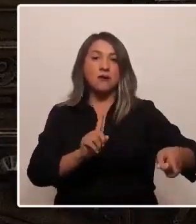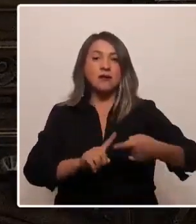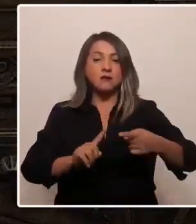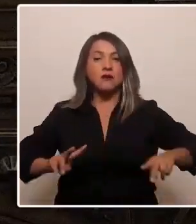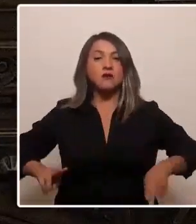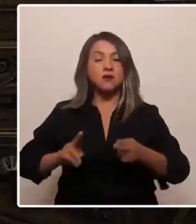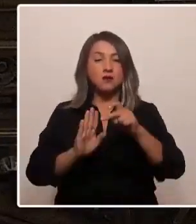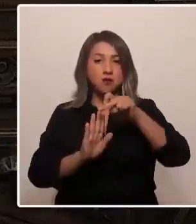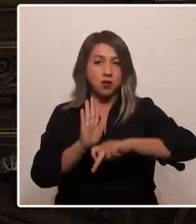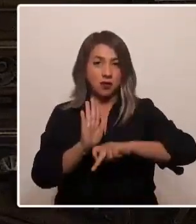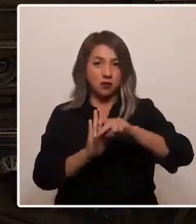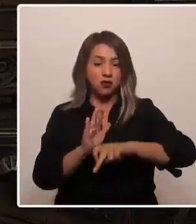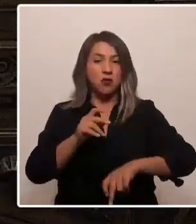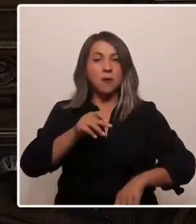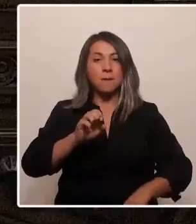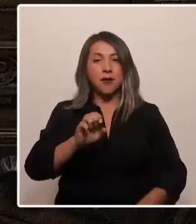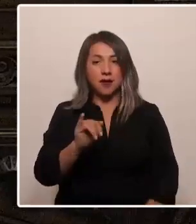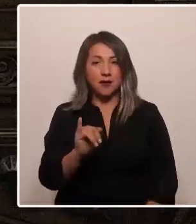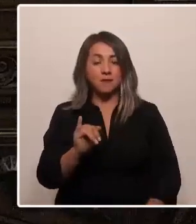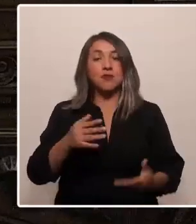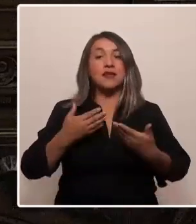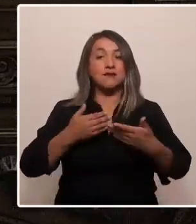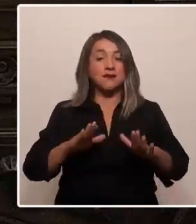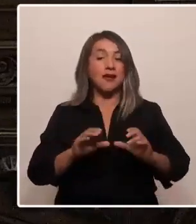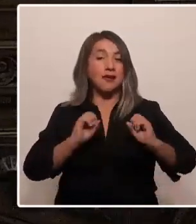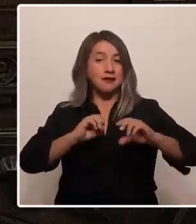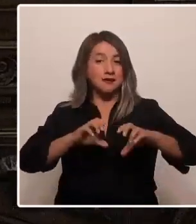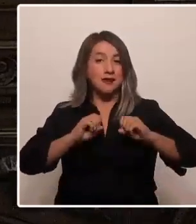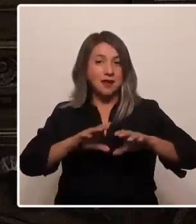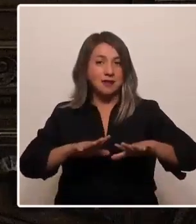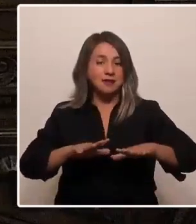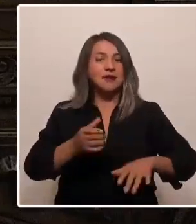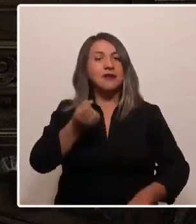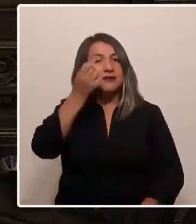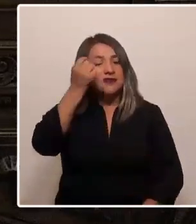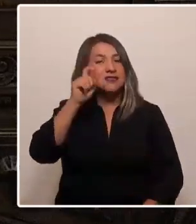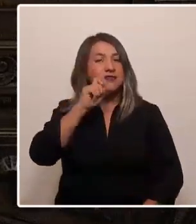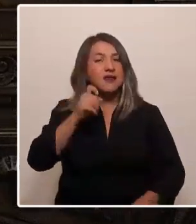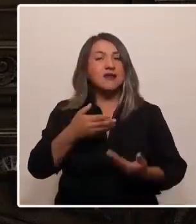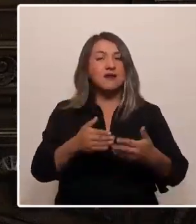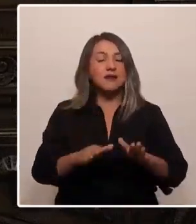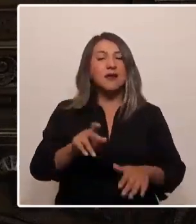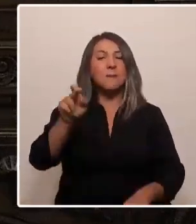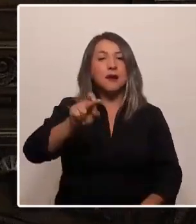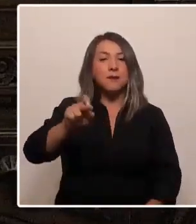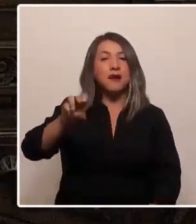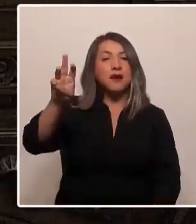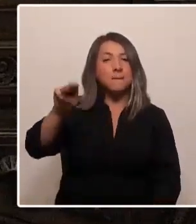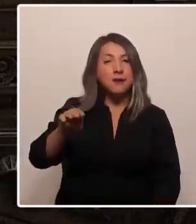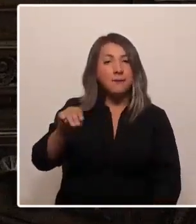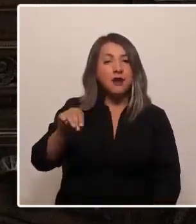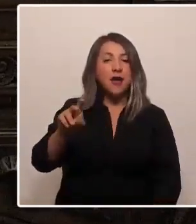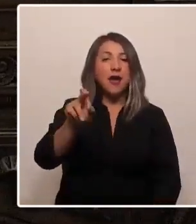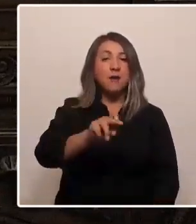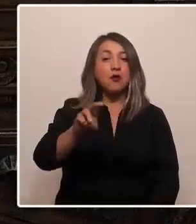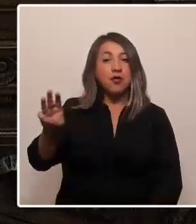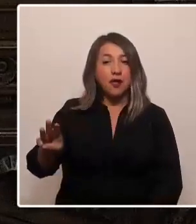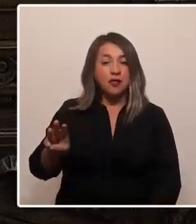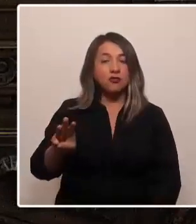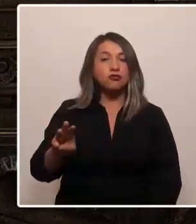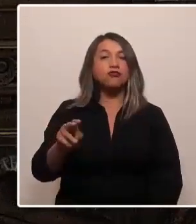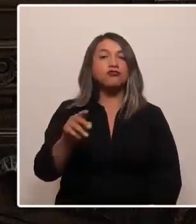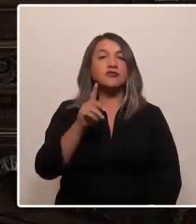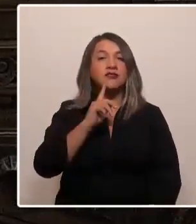proyecto educativo. La libertad de enseñanza comprende la libertad de padres, madres, apoderados y apoderadas